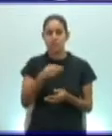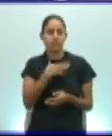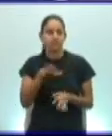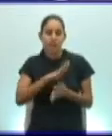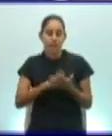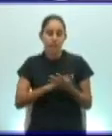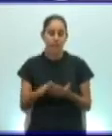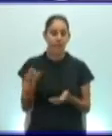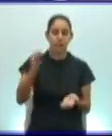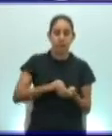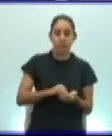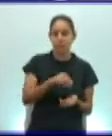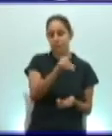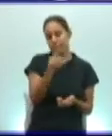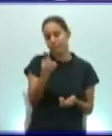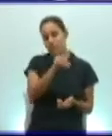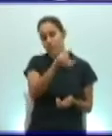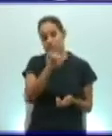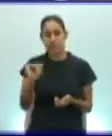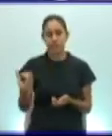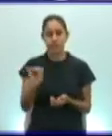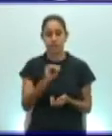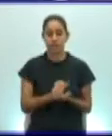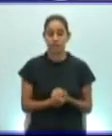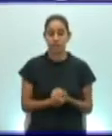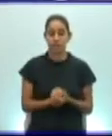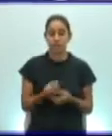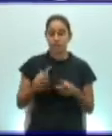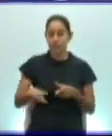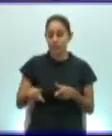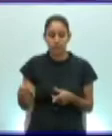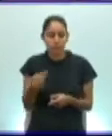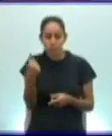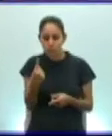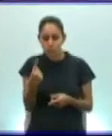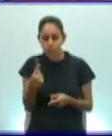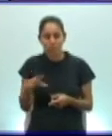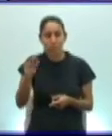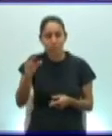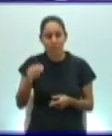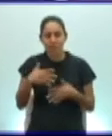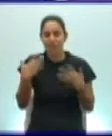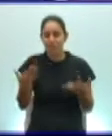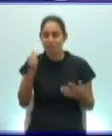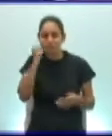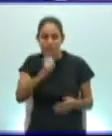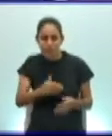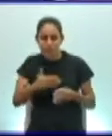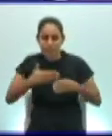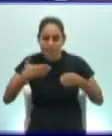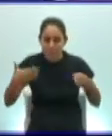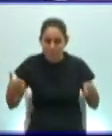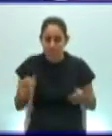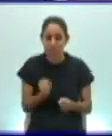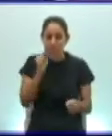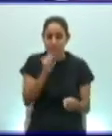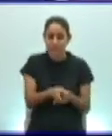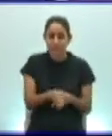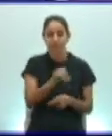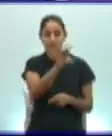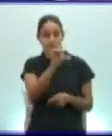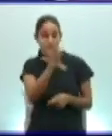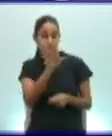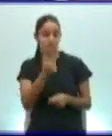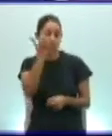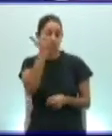directa mercenaria. Pero estamos hablando de todo un hecho histórico que comienza precisamente ahí el día 15 de abril con el bombardeo a